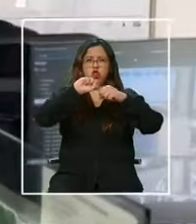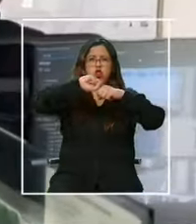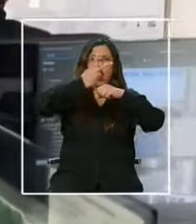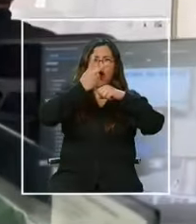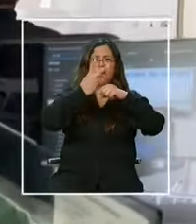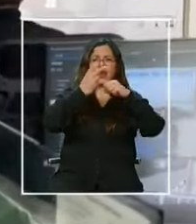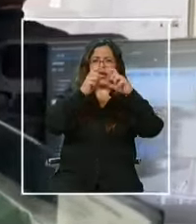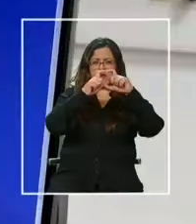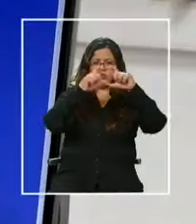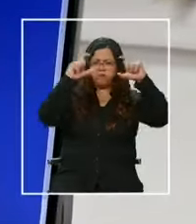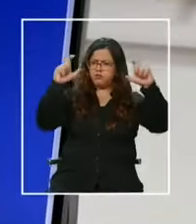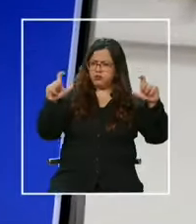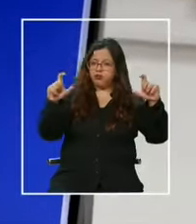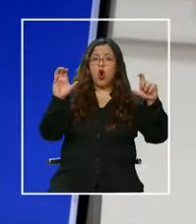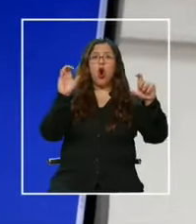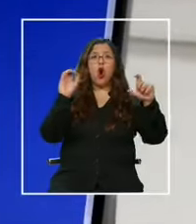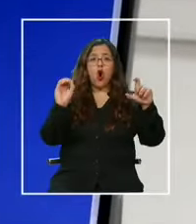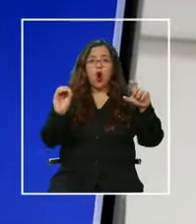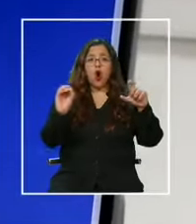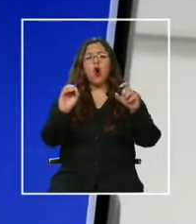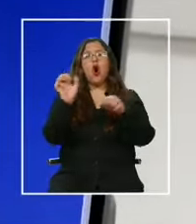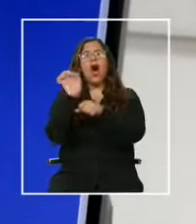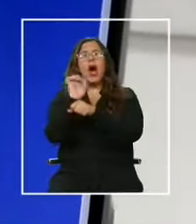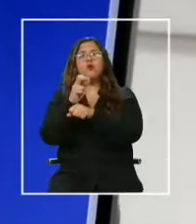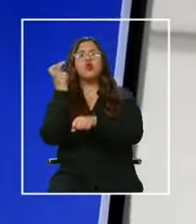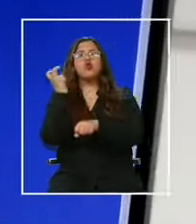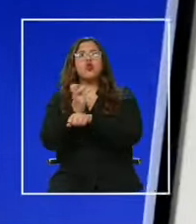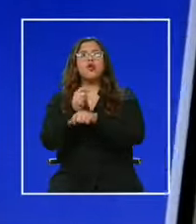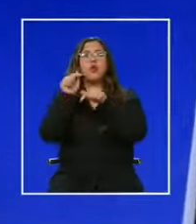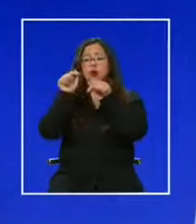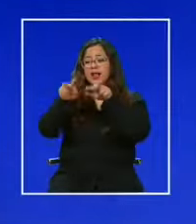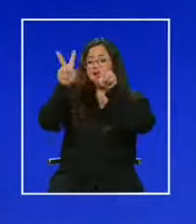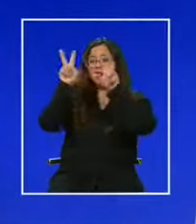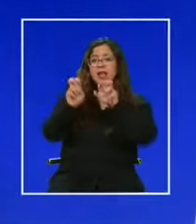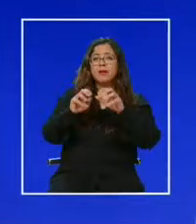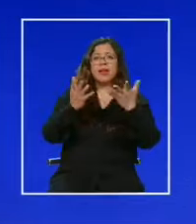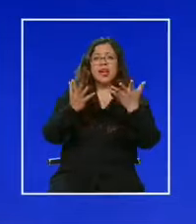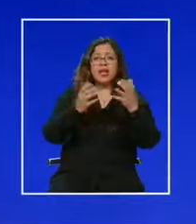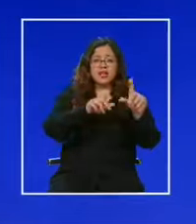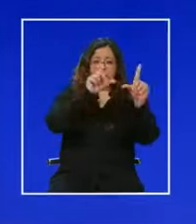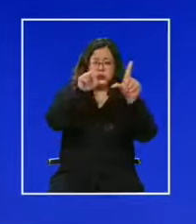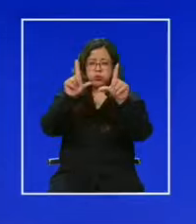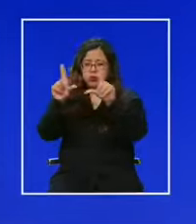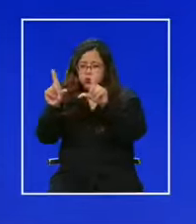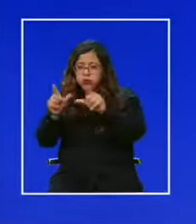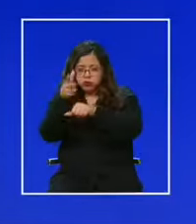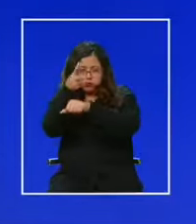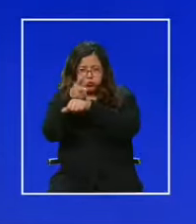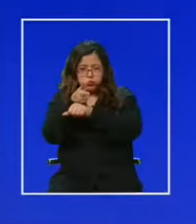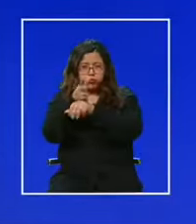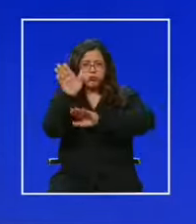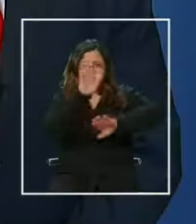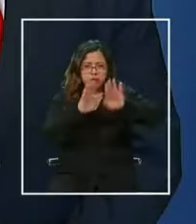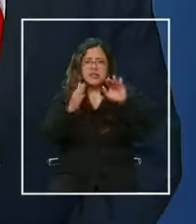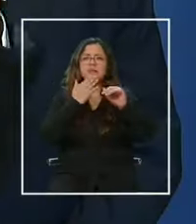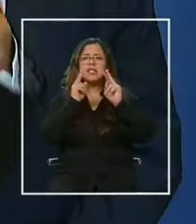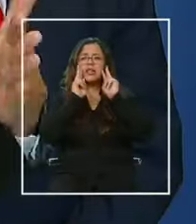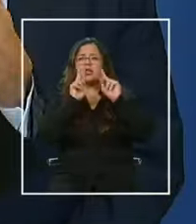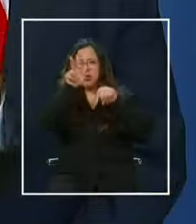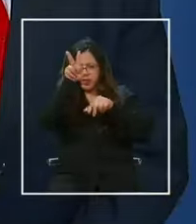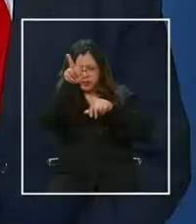autos por encargo o por robo. Que esta integración de teleprotección y lectores de patentes nos va a permitir dar un salto muy,